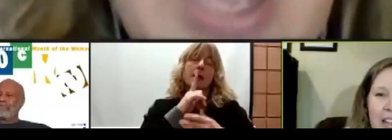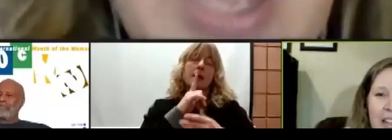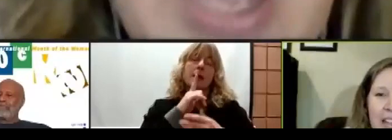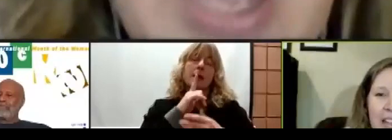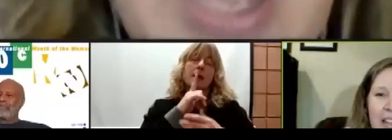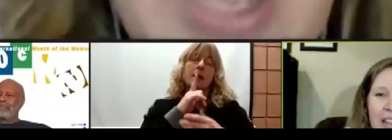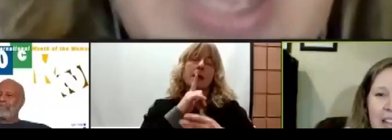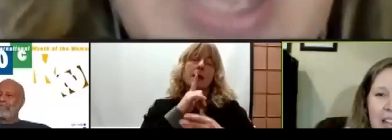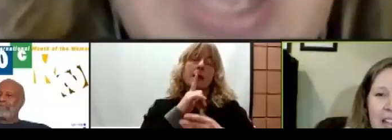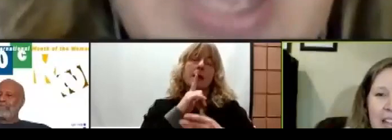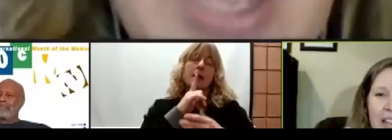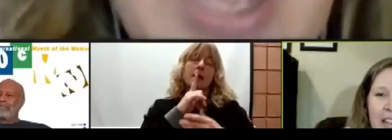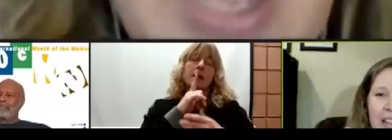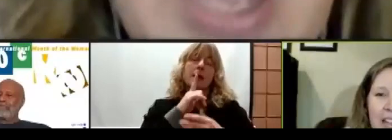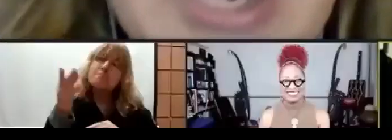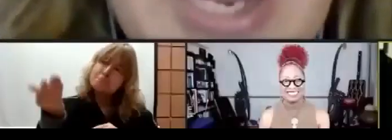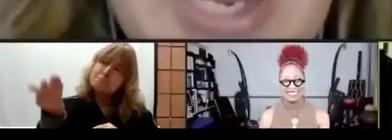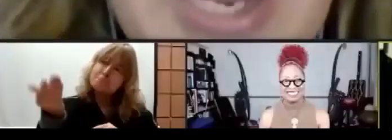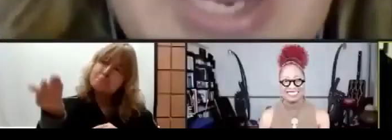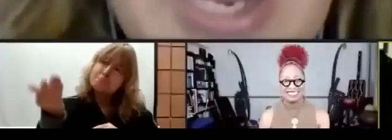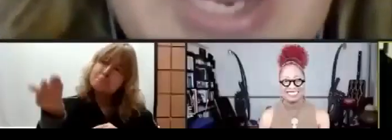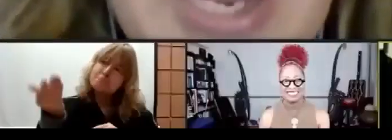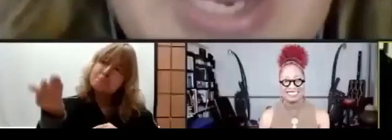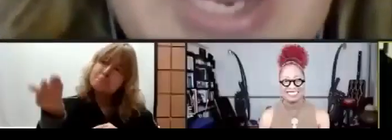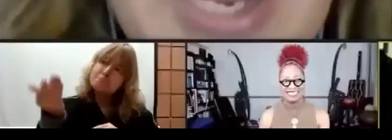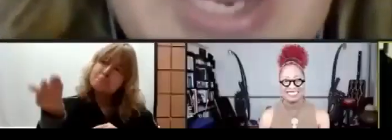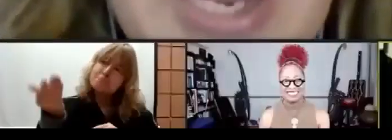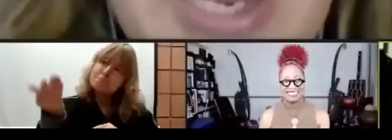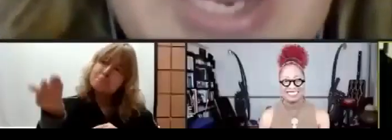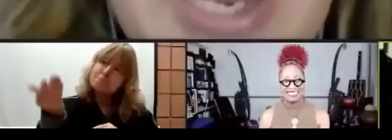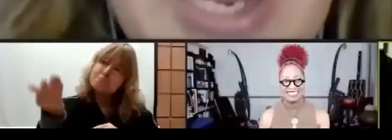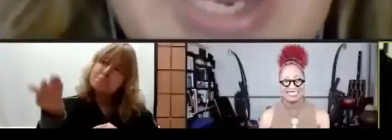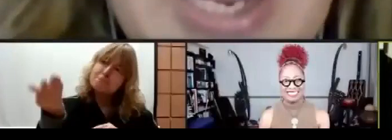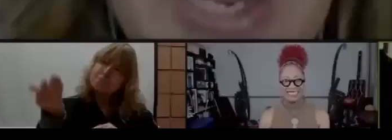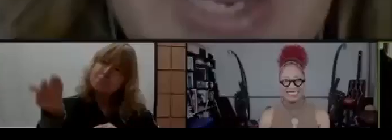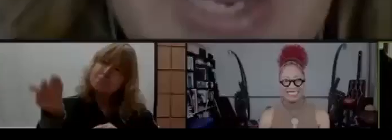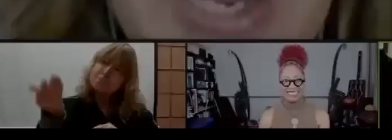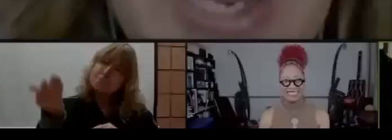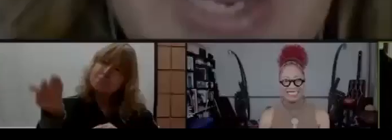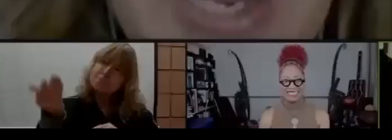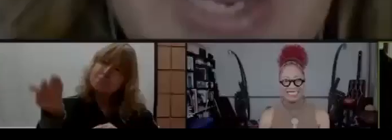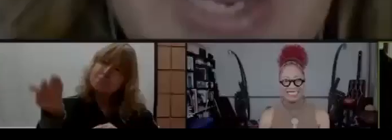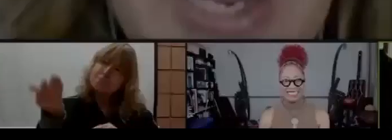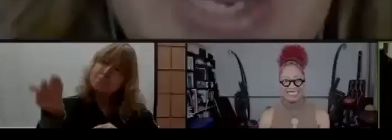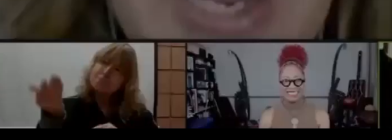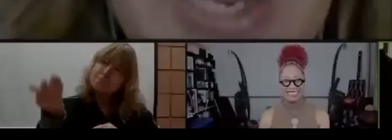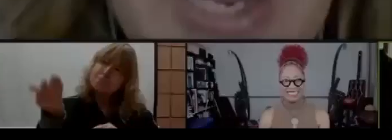cambio lee aquí hoy con nosotros hoy para hacer yoga otra vez fin